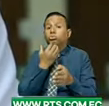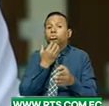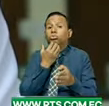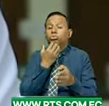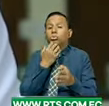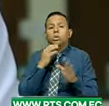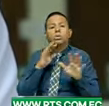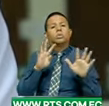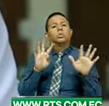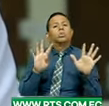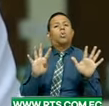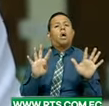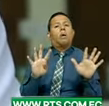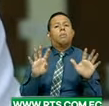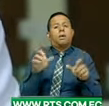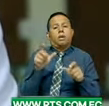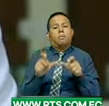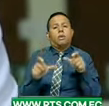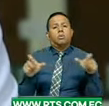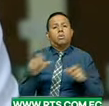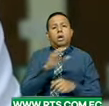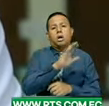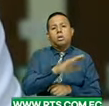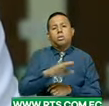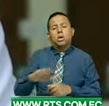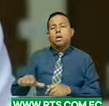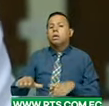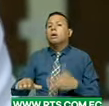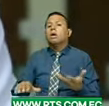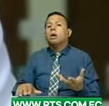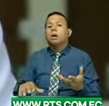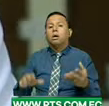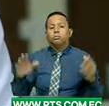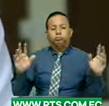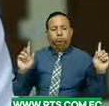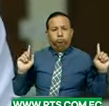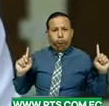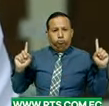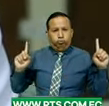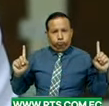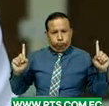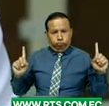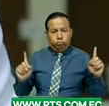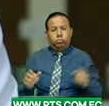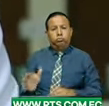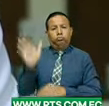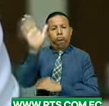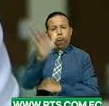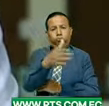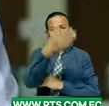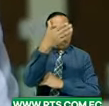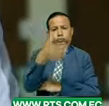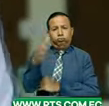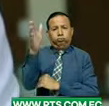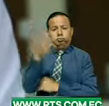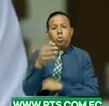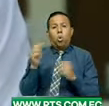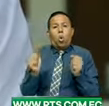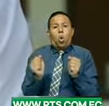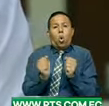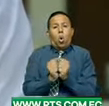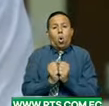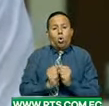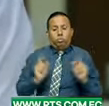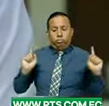los 9 estudiantes que forman parte del pabellón, con 2 acompañantes y 5 directivos, pero no